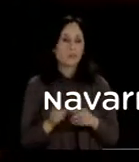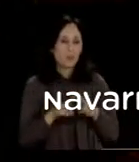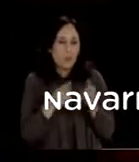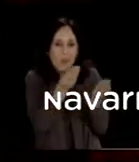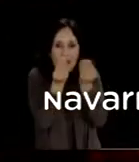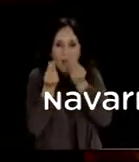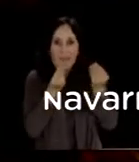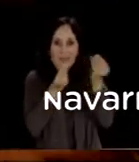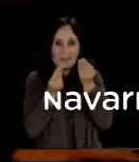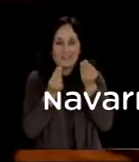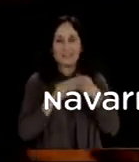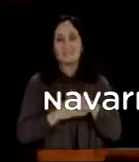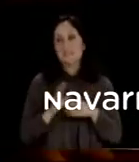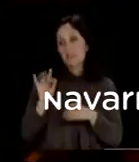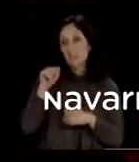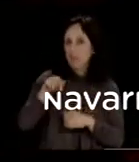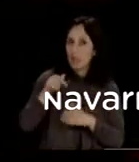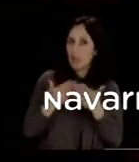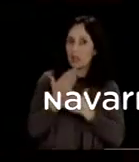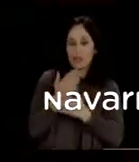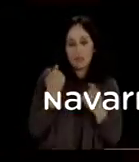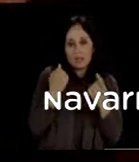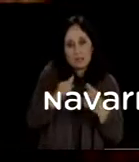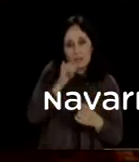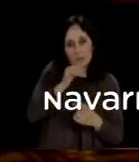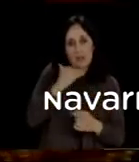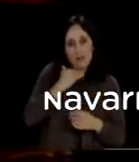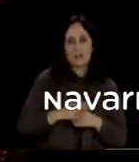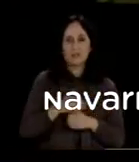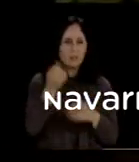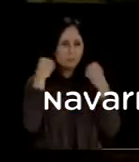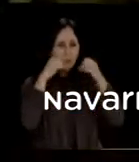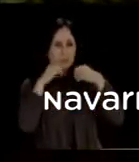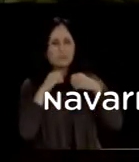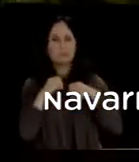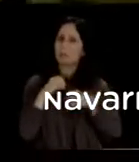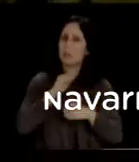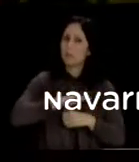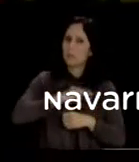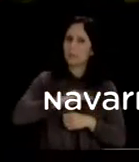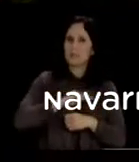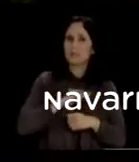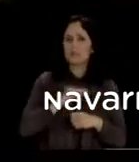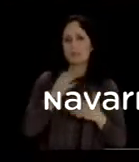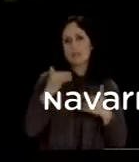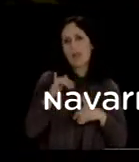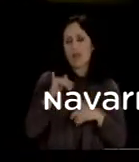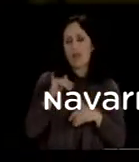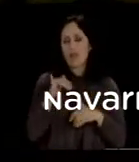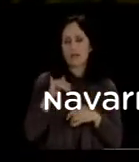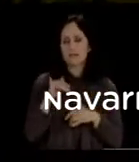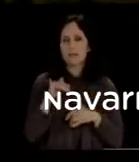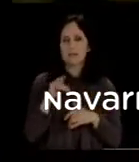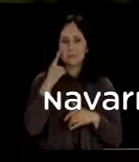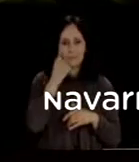aquel asunto, ¿no? Pues sí, sí, lo llamas en el día que hace hoy, hace falta. ¿Ha habido que ensayar mucho o no? Hombre, bastante. Nada, bueno, pero llevamos unos cuantos jueves. Aquí alguna sí que le ha